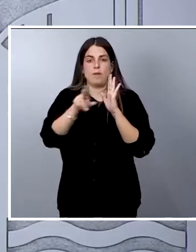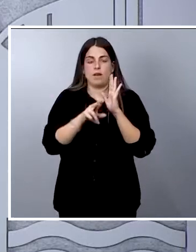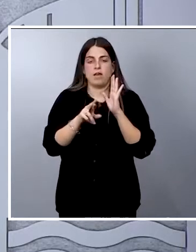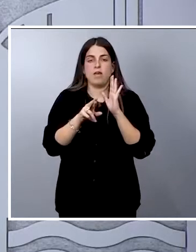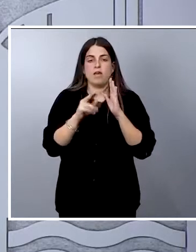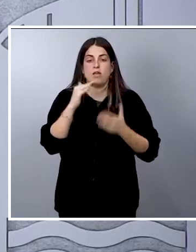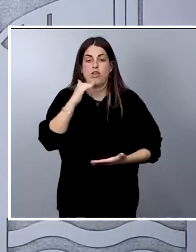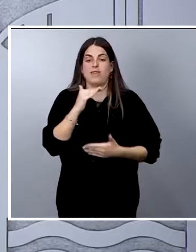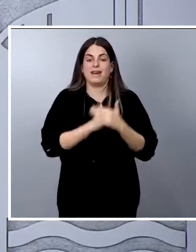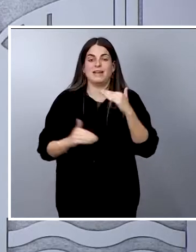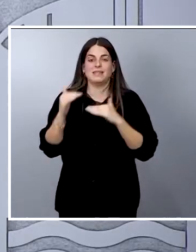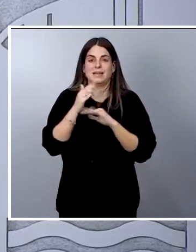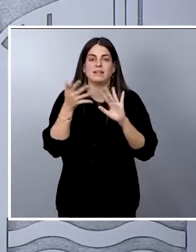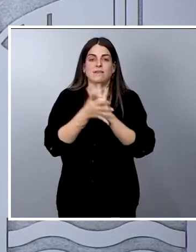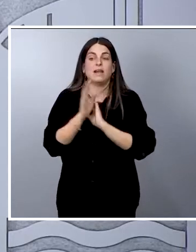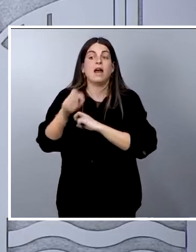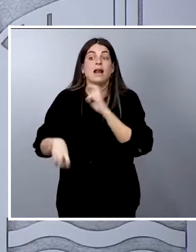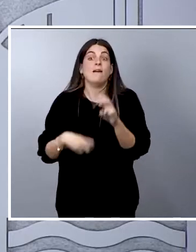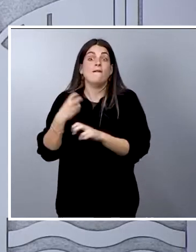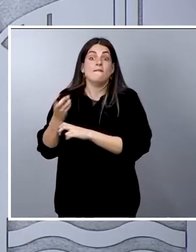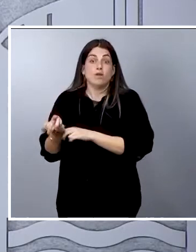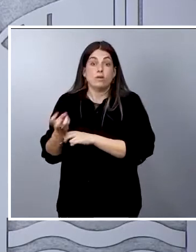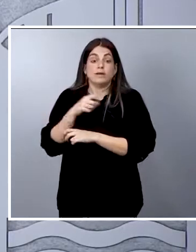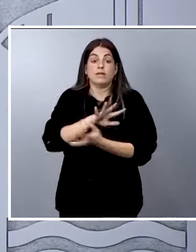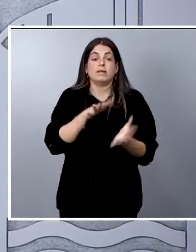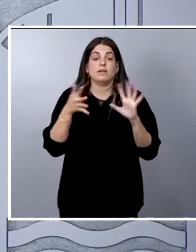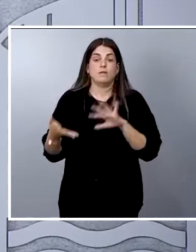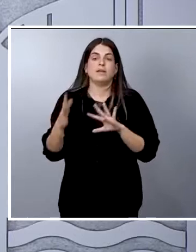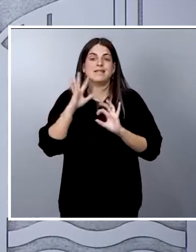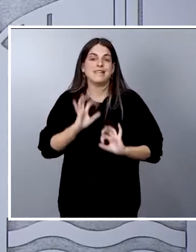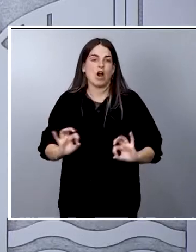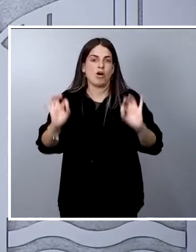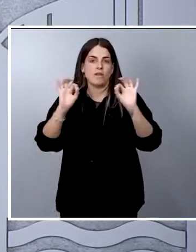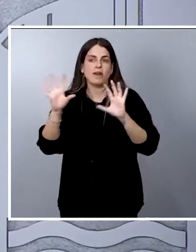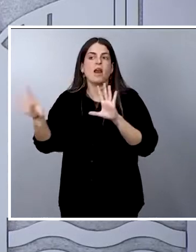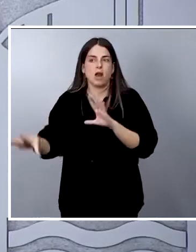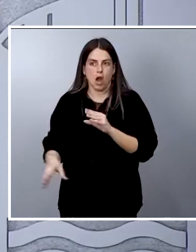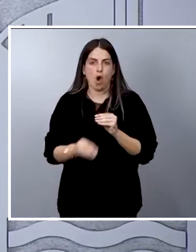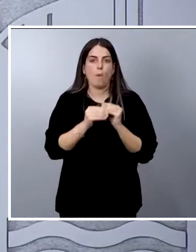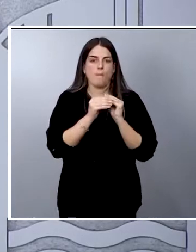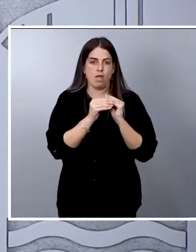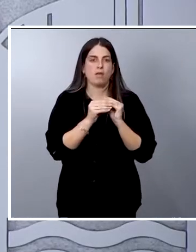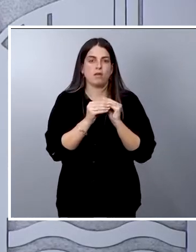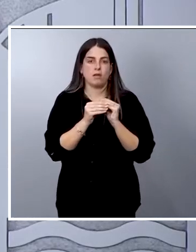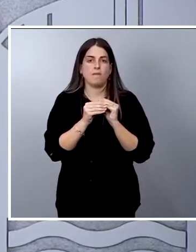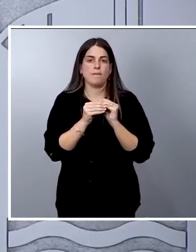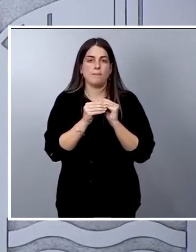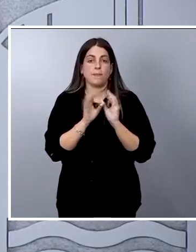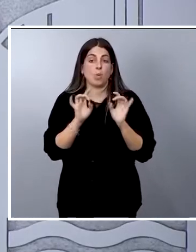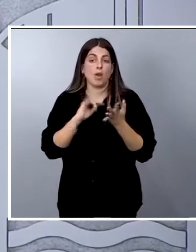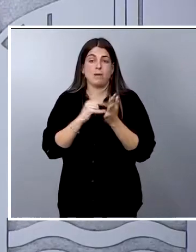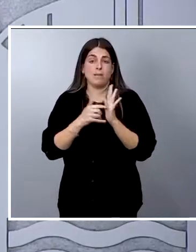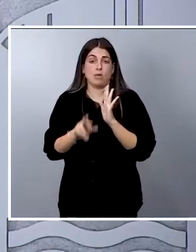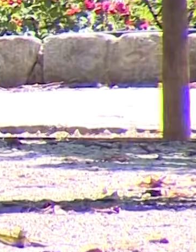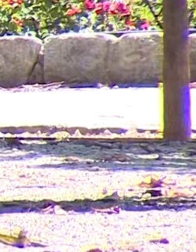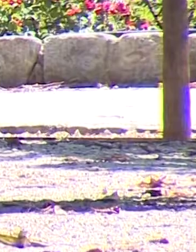es parte de las reformas que están acompañando esta transformación extraordinaria desde el punto de vista del aparato productivo, que es el Plan de Recuperación.